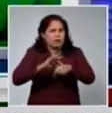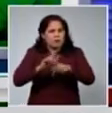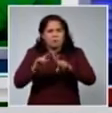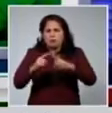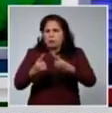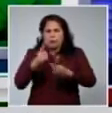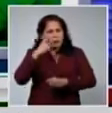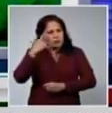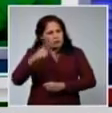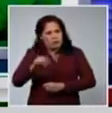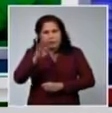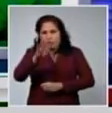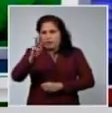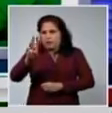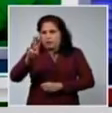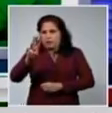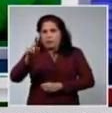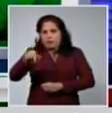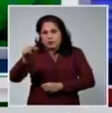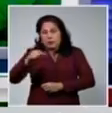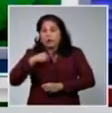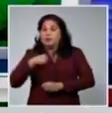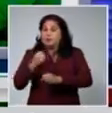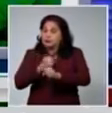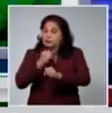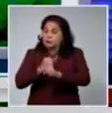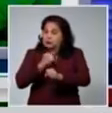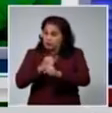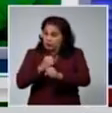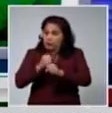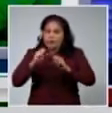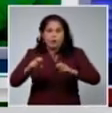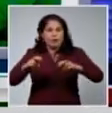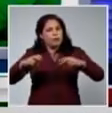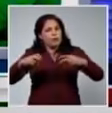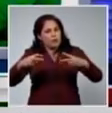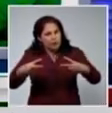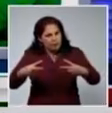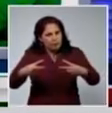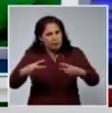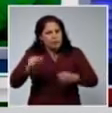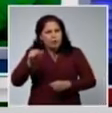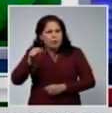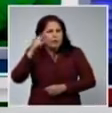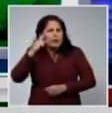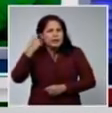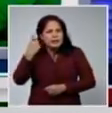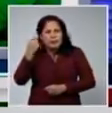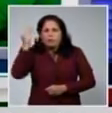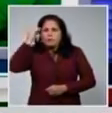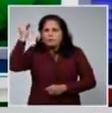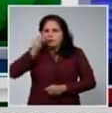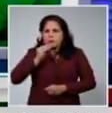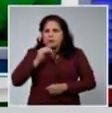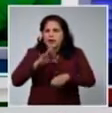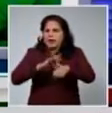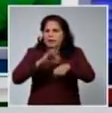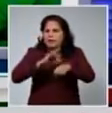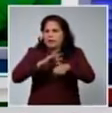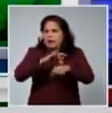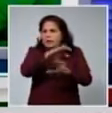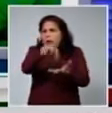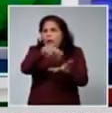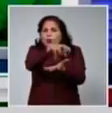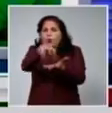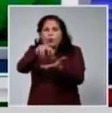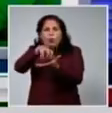y se tragamos frente permanente tiene determinar la fuente de infección en su lucha